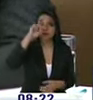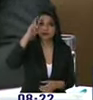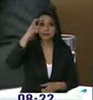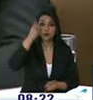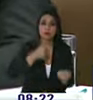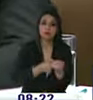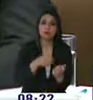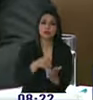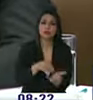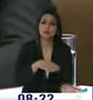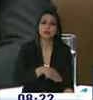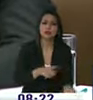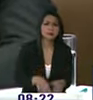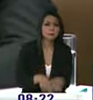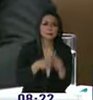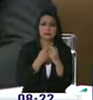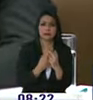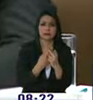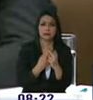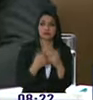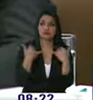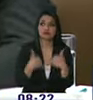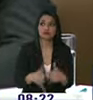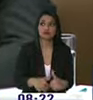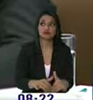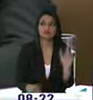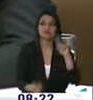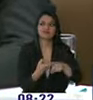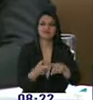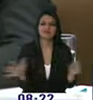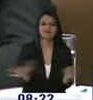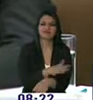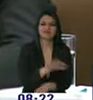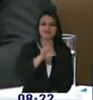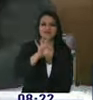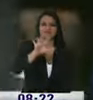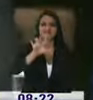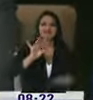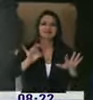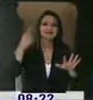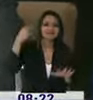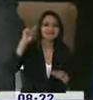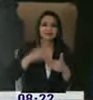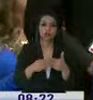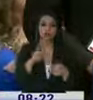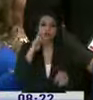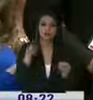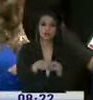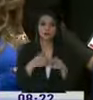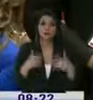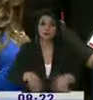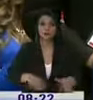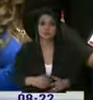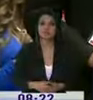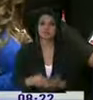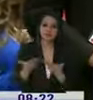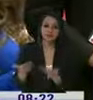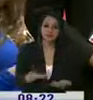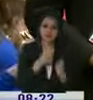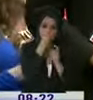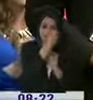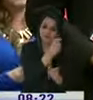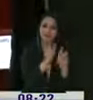desde el primer momento y lo seguirá haciendo hasta completar los 937 millones acordados. En el evento se condecoraron a